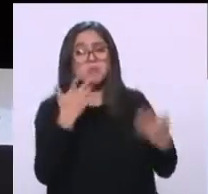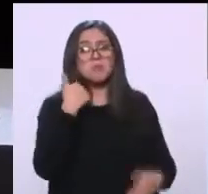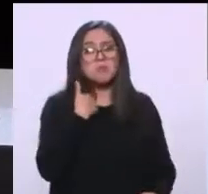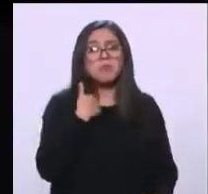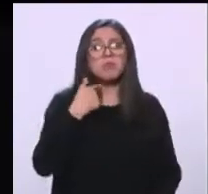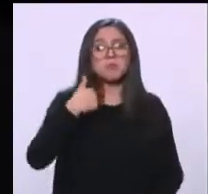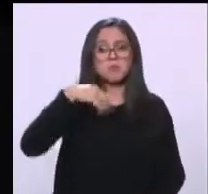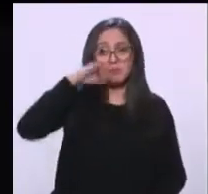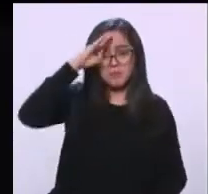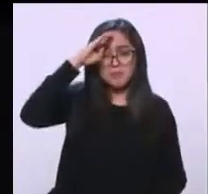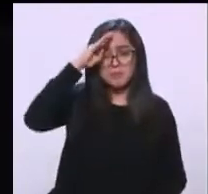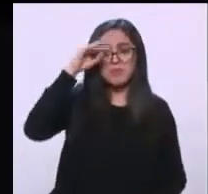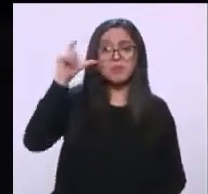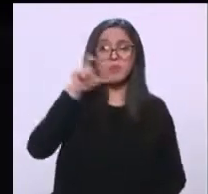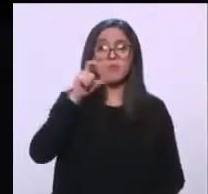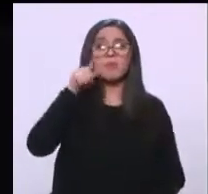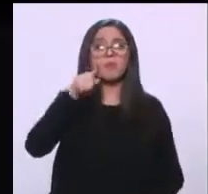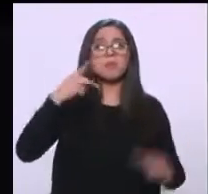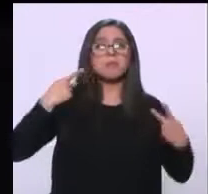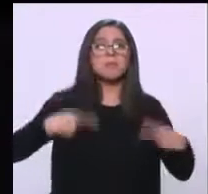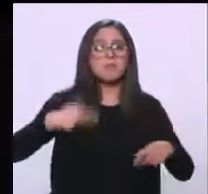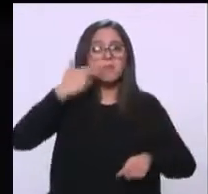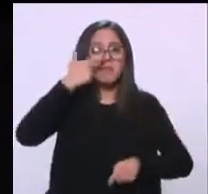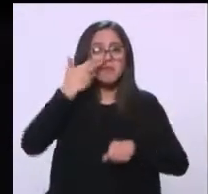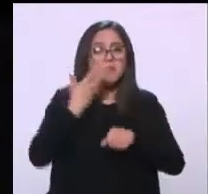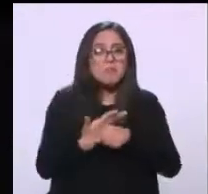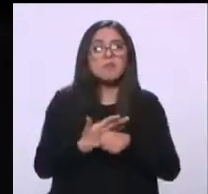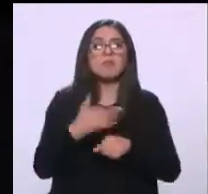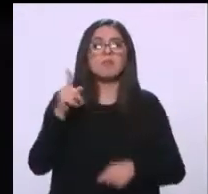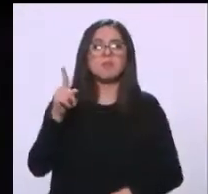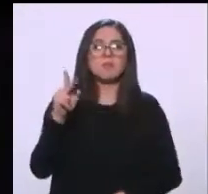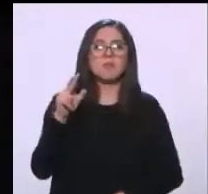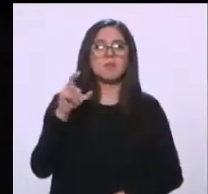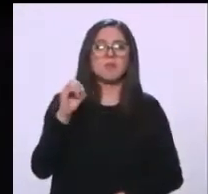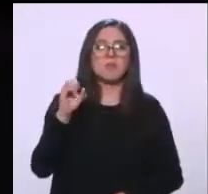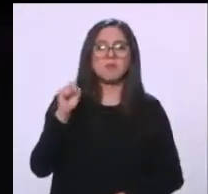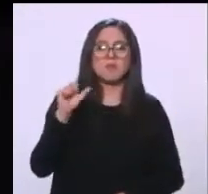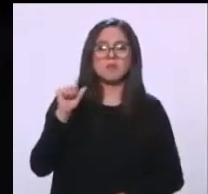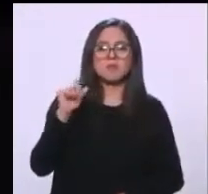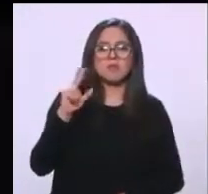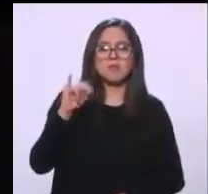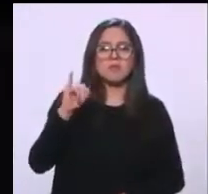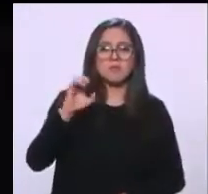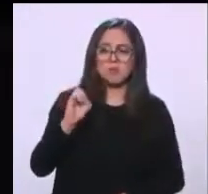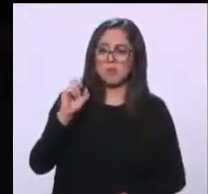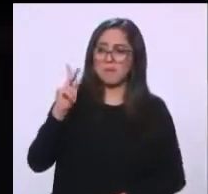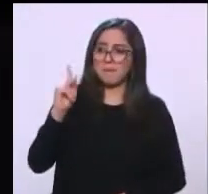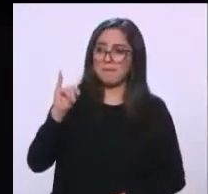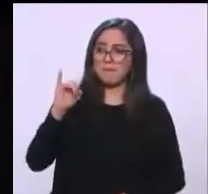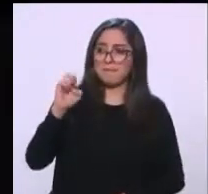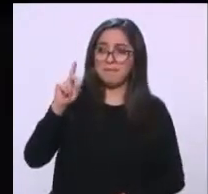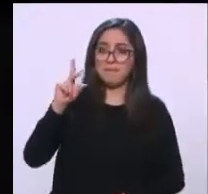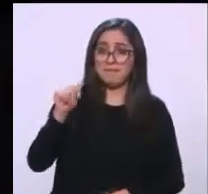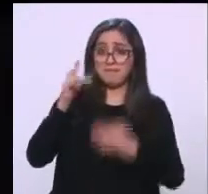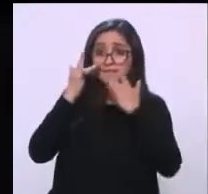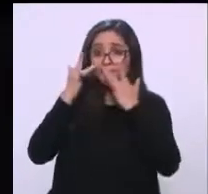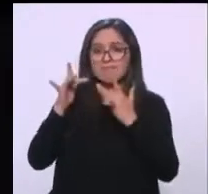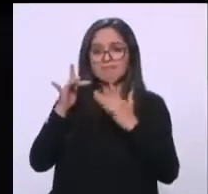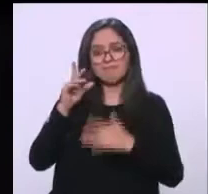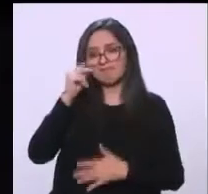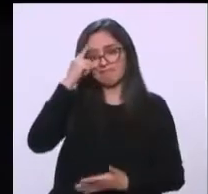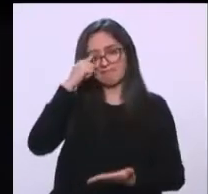Ibarra. Piedra, perdón. Para Rosario Piedra. Elisa, para cerrar justamente esa iba a ser mi última pregunta.